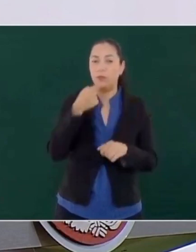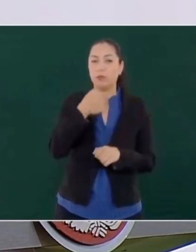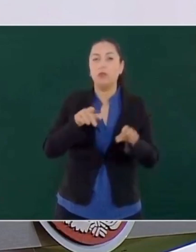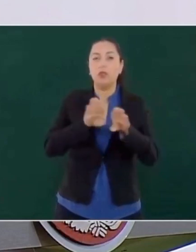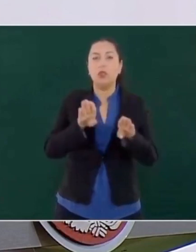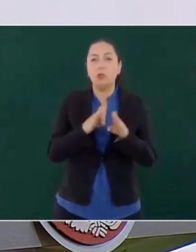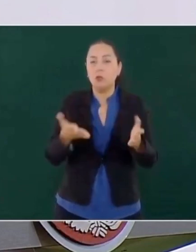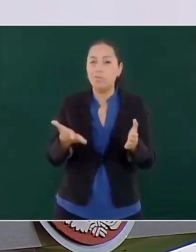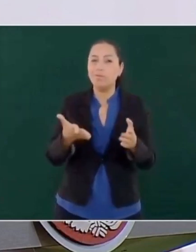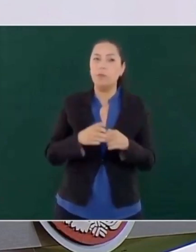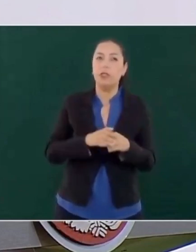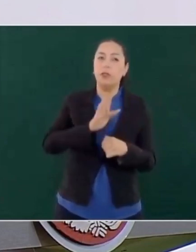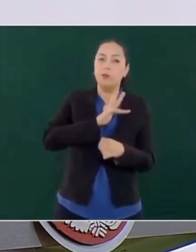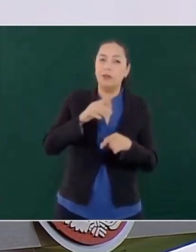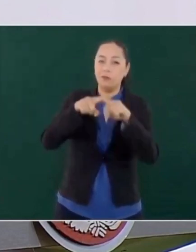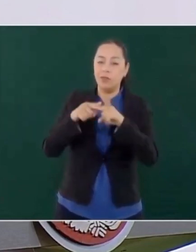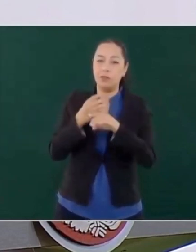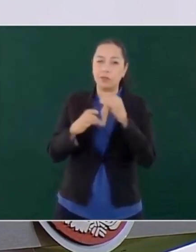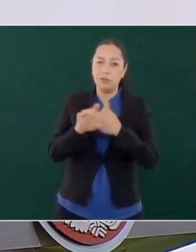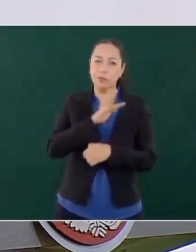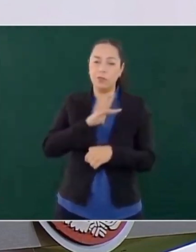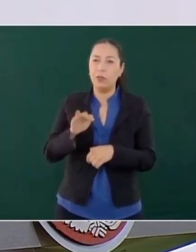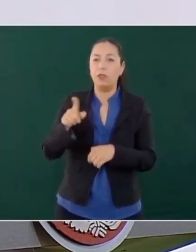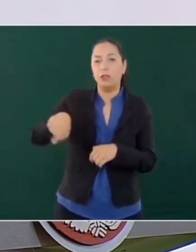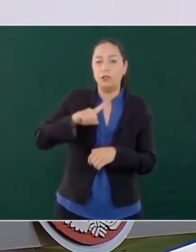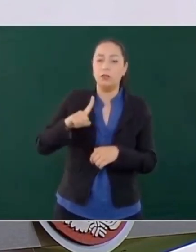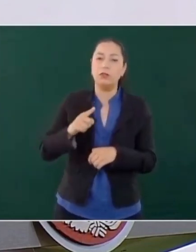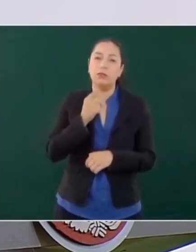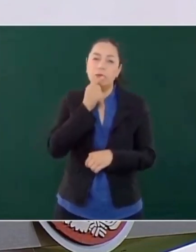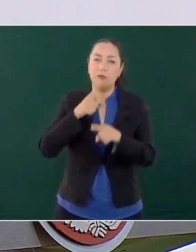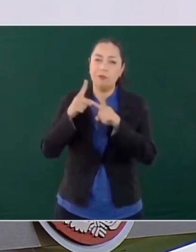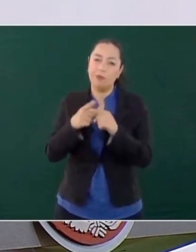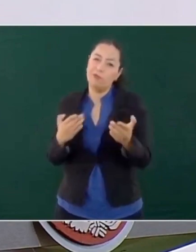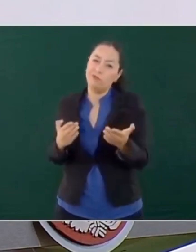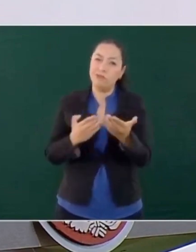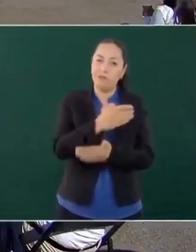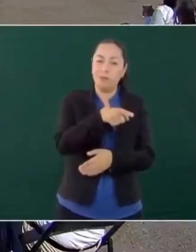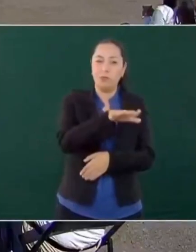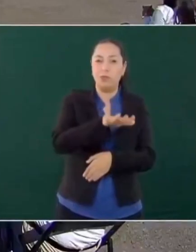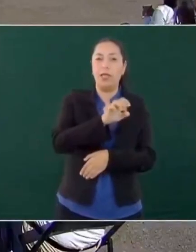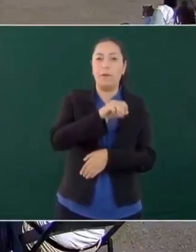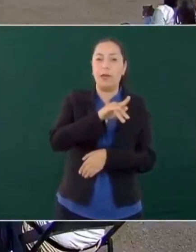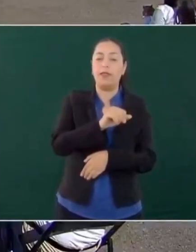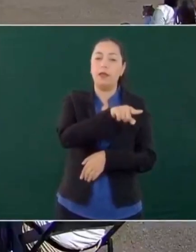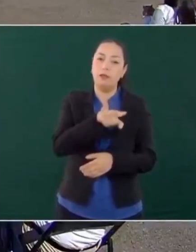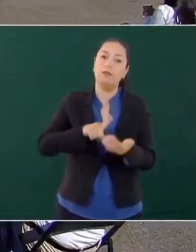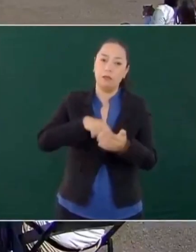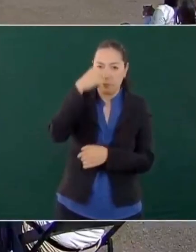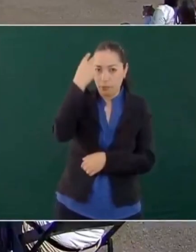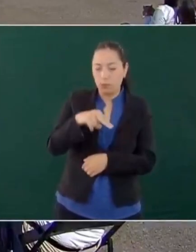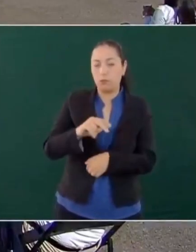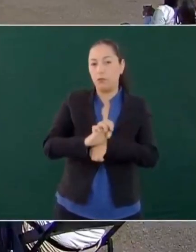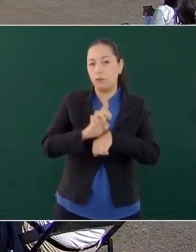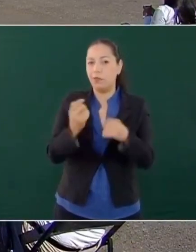justificación para que las fuerzas de policía hayan irrumpido en la embajada de México en Ecuador ni de